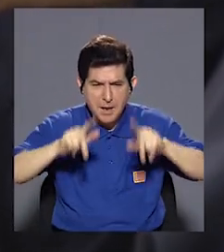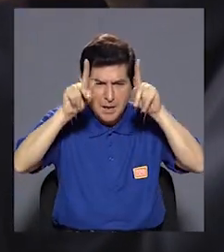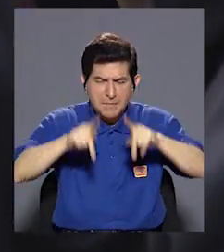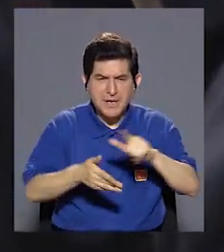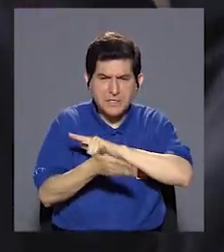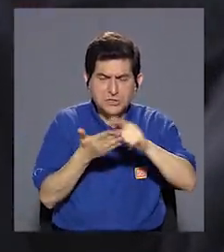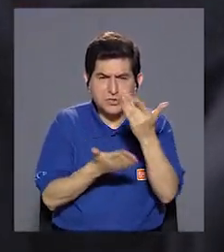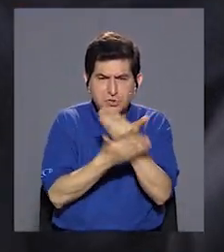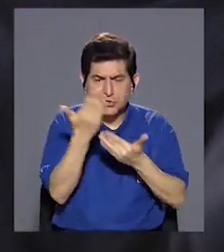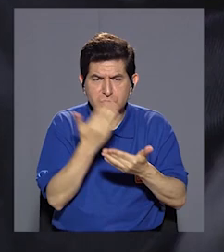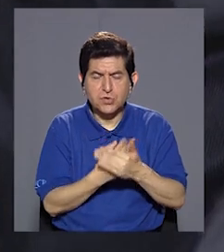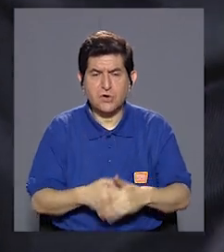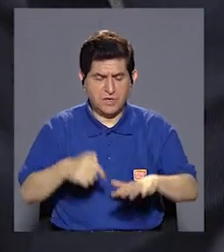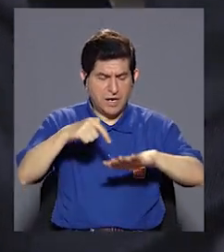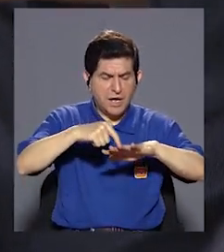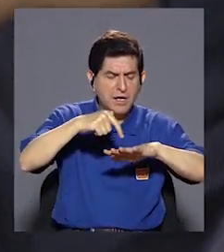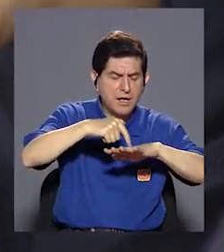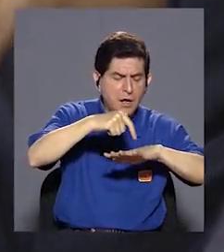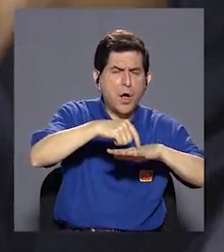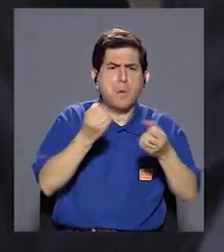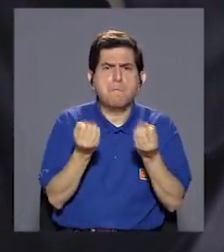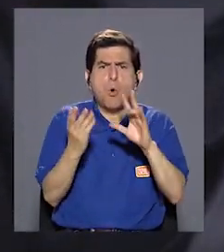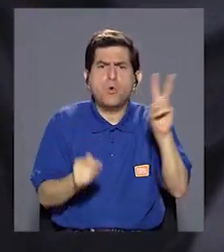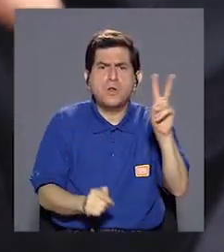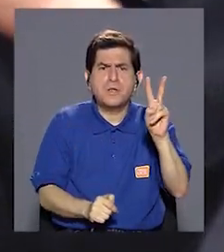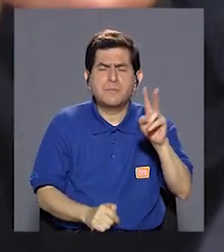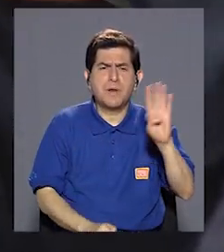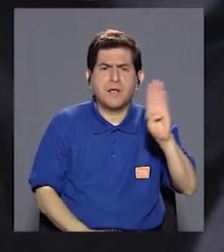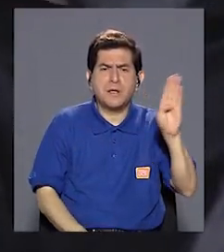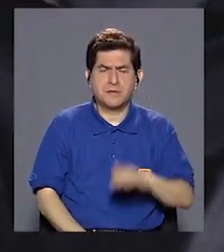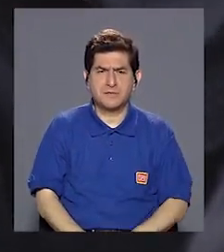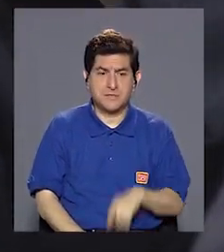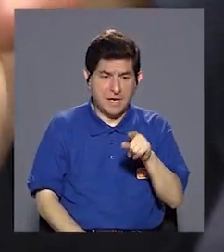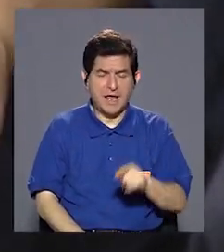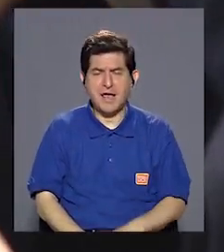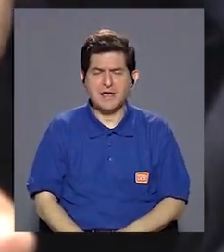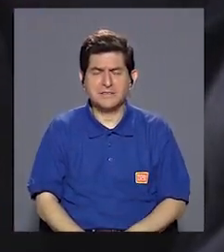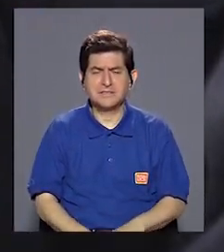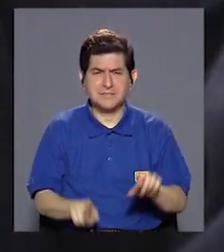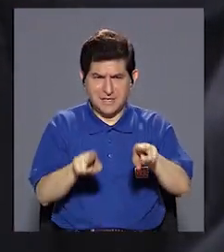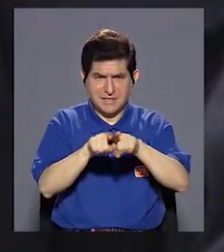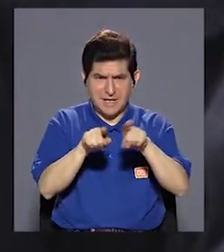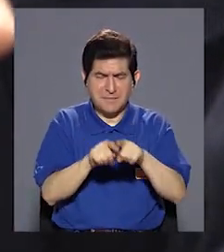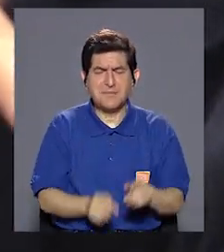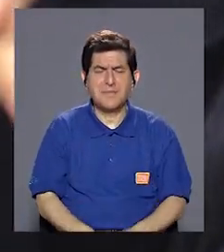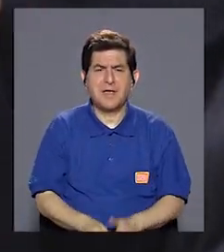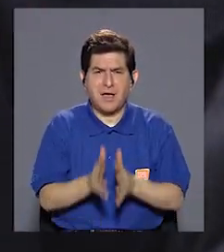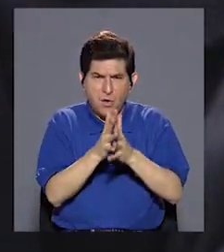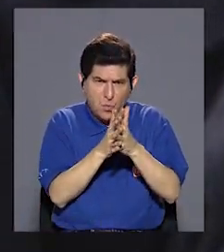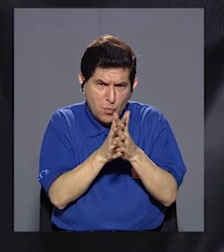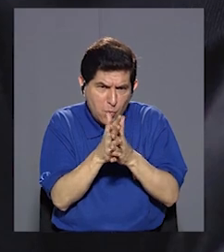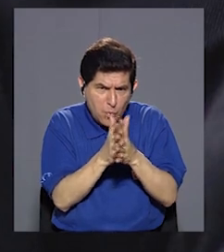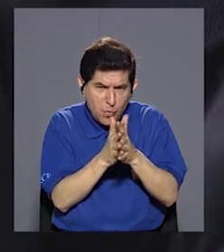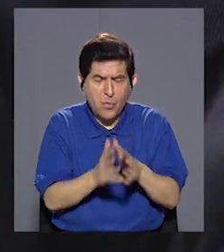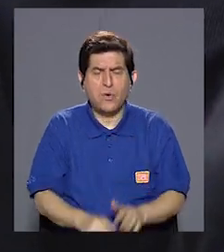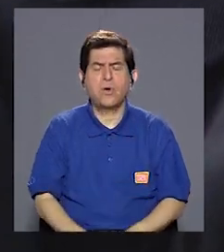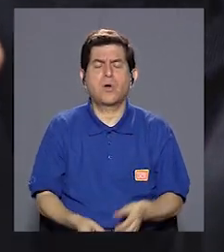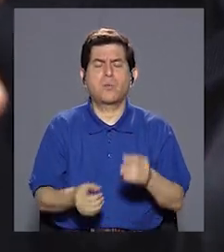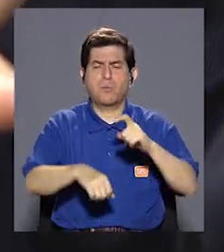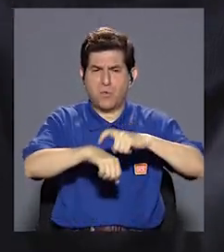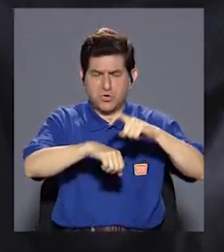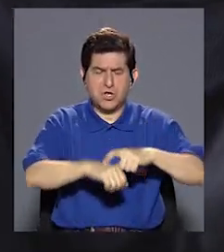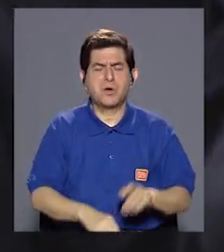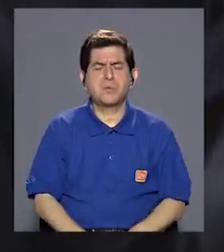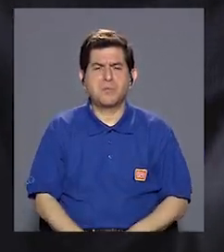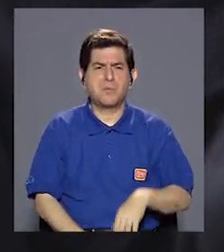de la gente que se lava las manos, resulta que aquí está lleno de bacterias y virus. Entonces, hacer este frotamiento, o también, ¿verdad?, por un buen